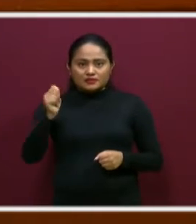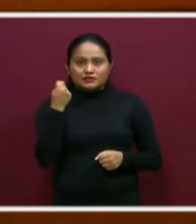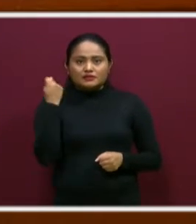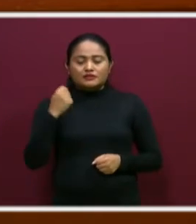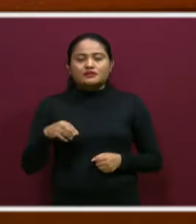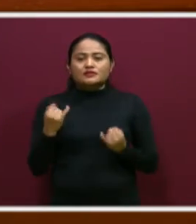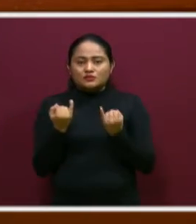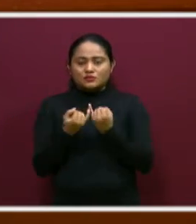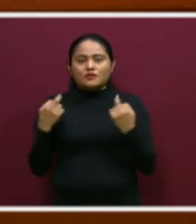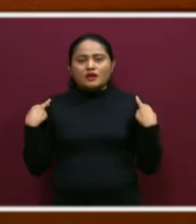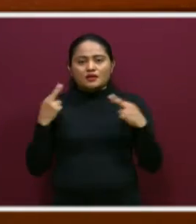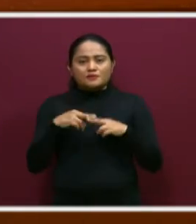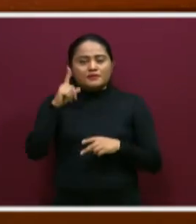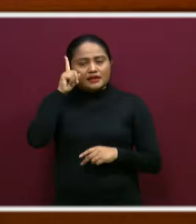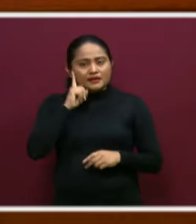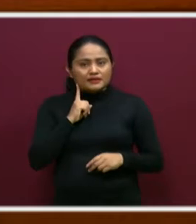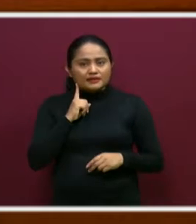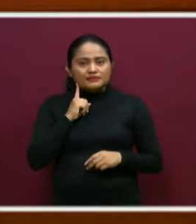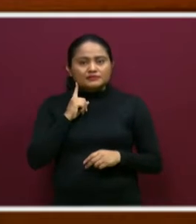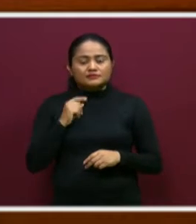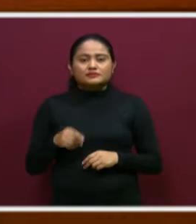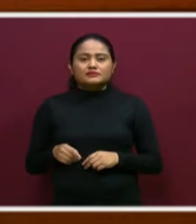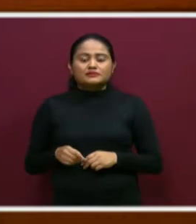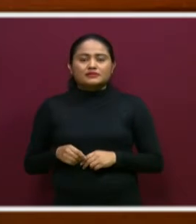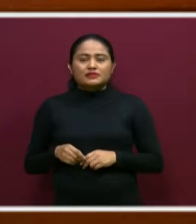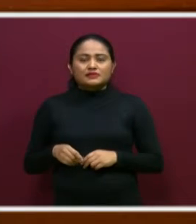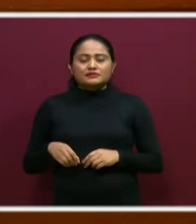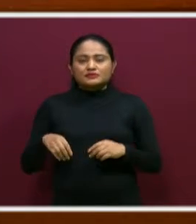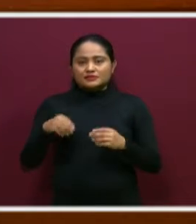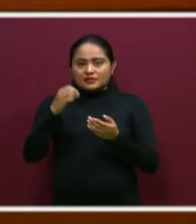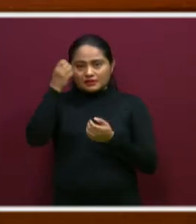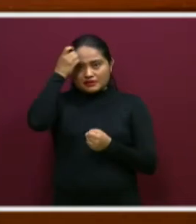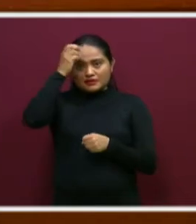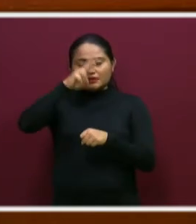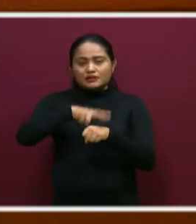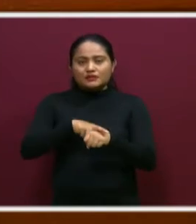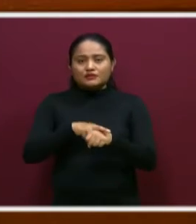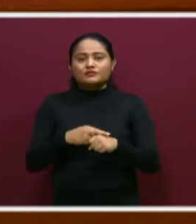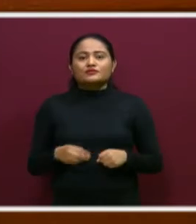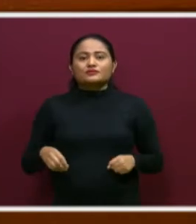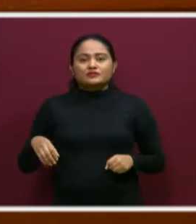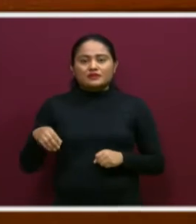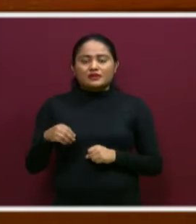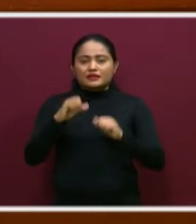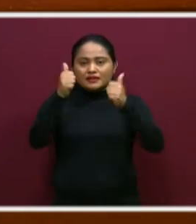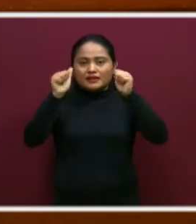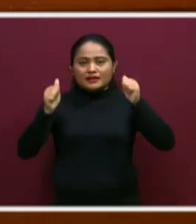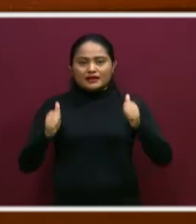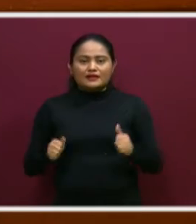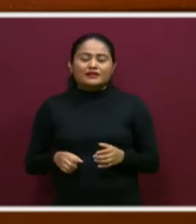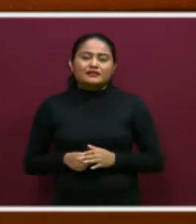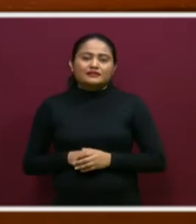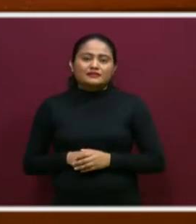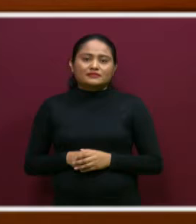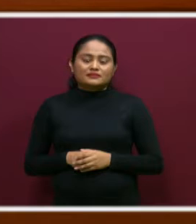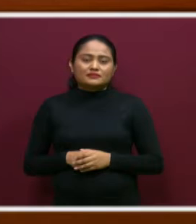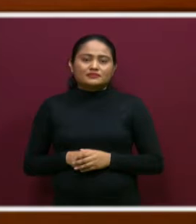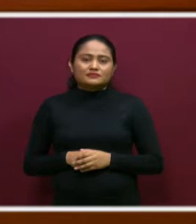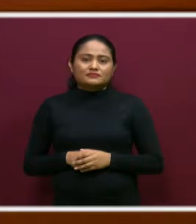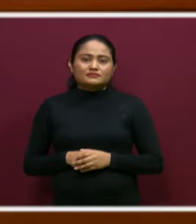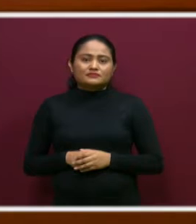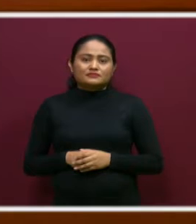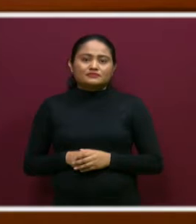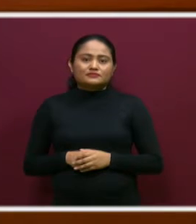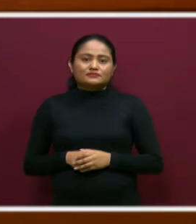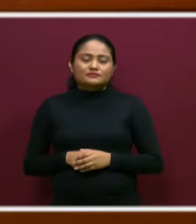fernández hinostroza directora de artes plásticas y escénicas de la secretaria de cultura y parte